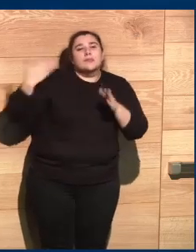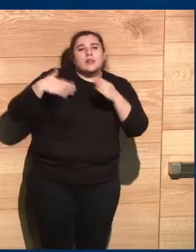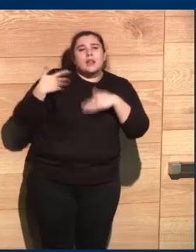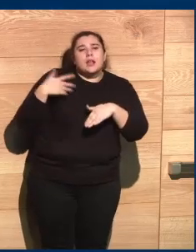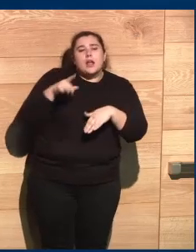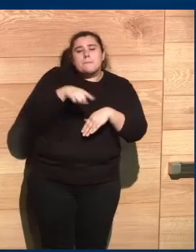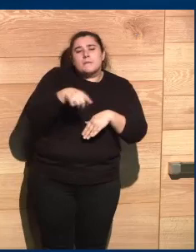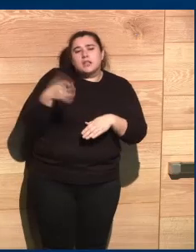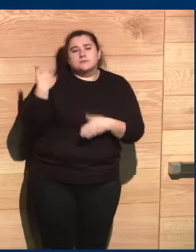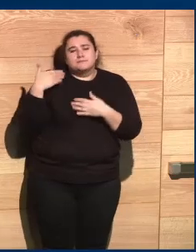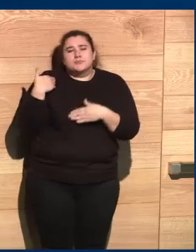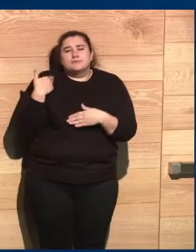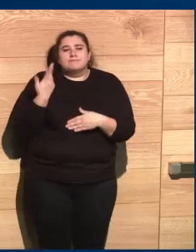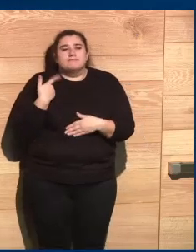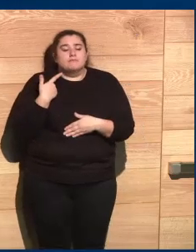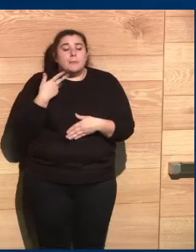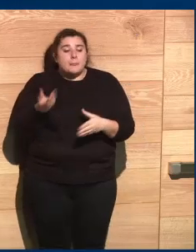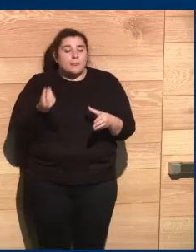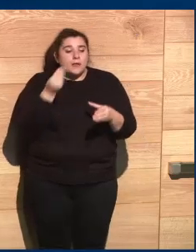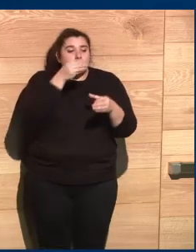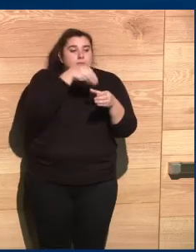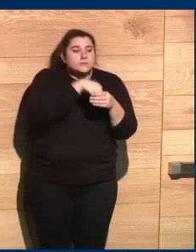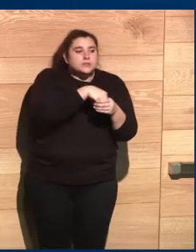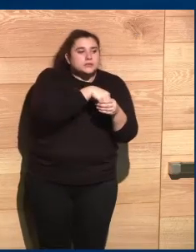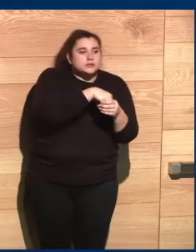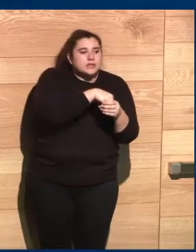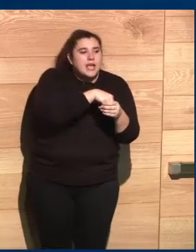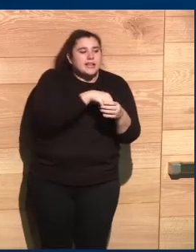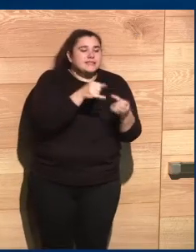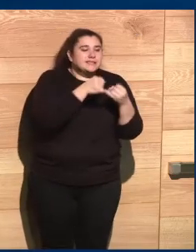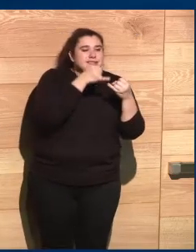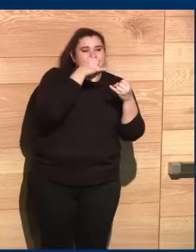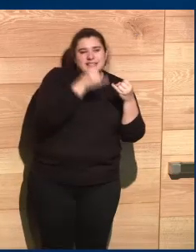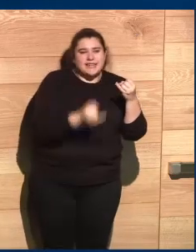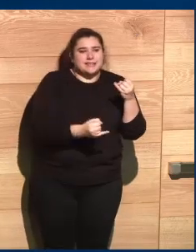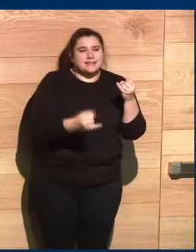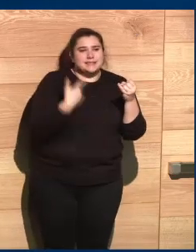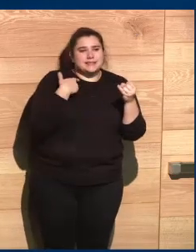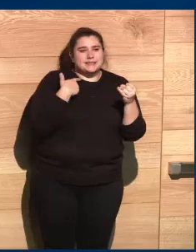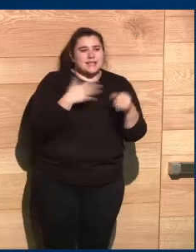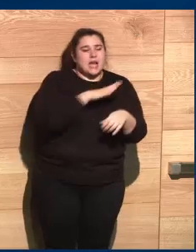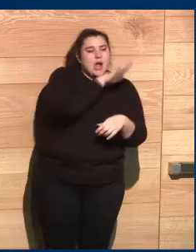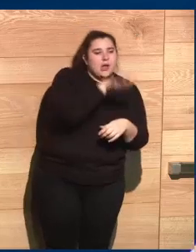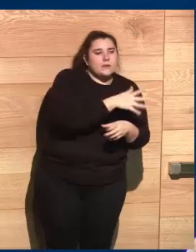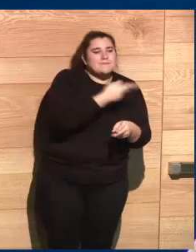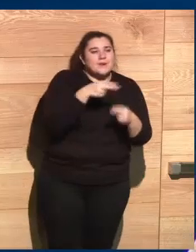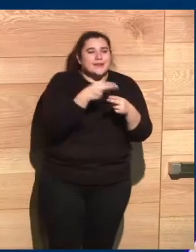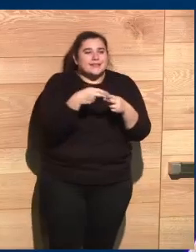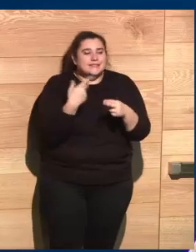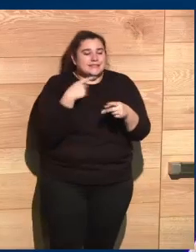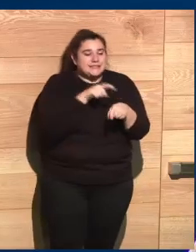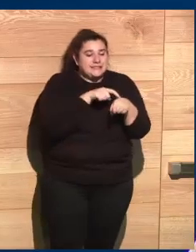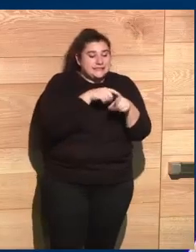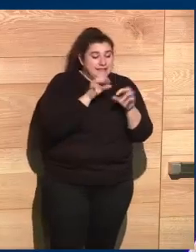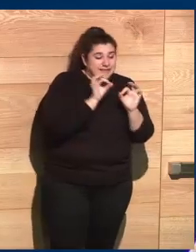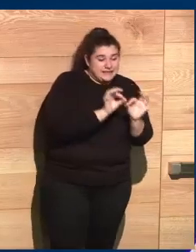había metido en una crisis geopolítica de otro tipo. Este videojuego tenía en uno